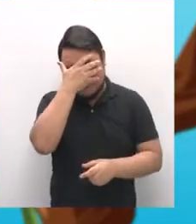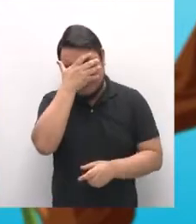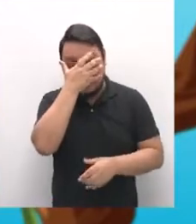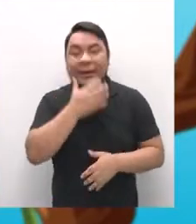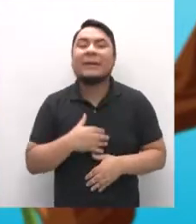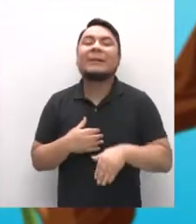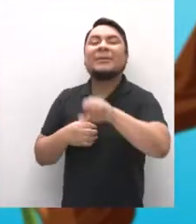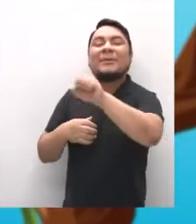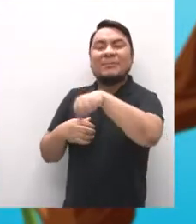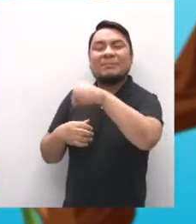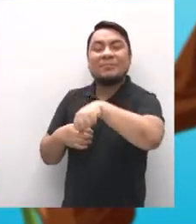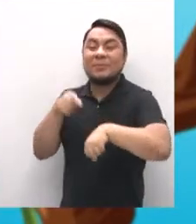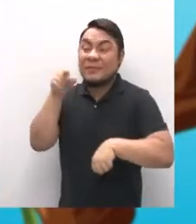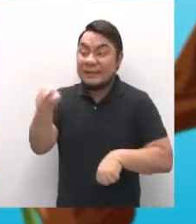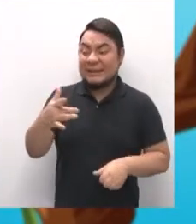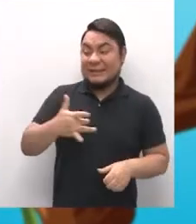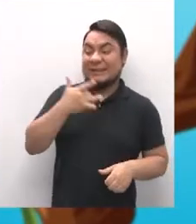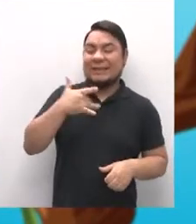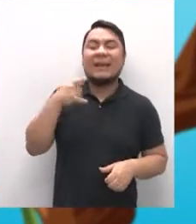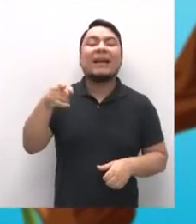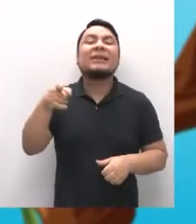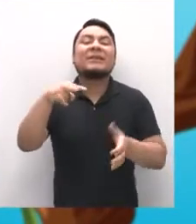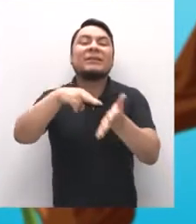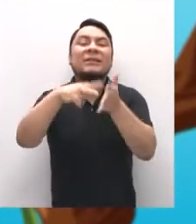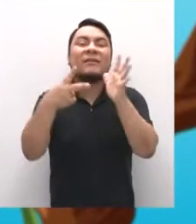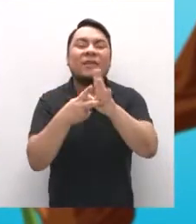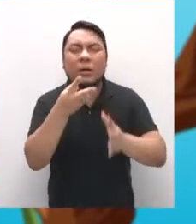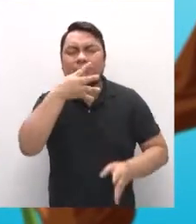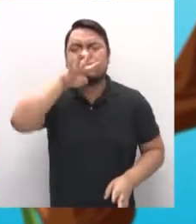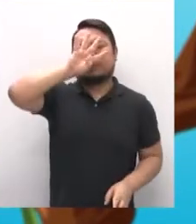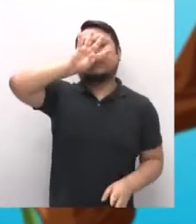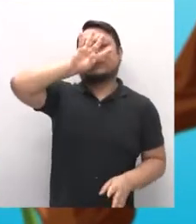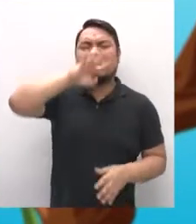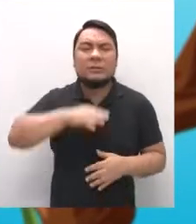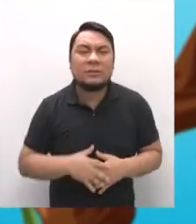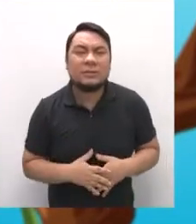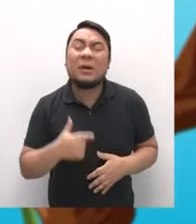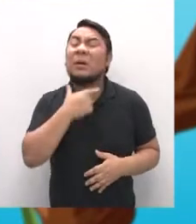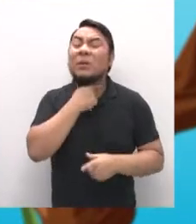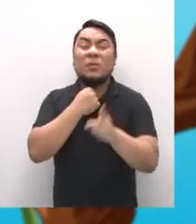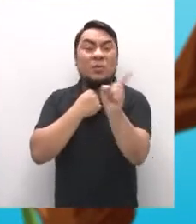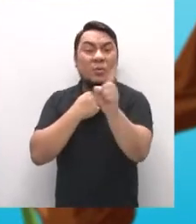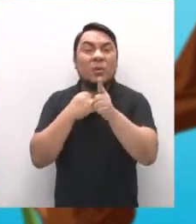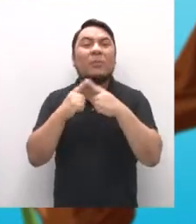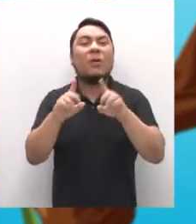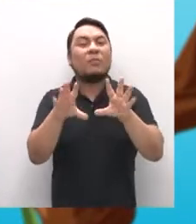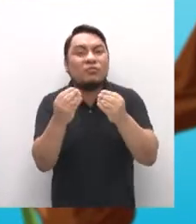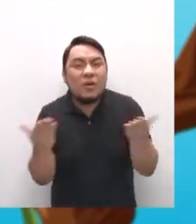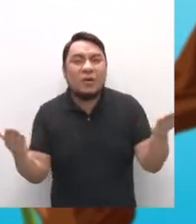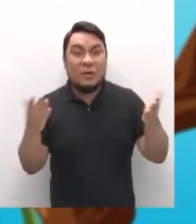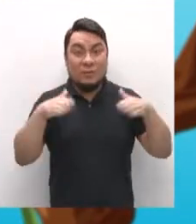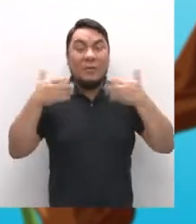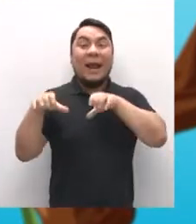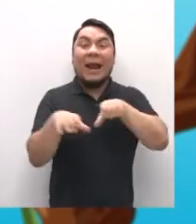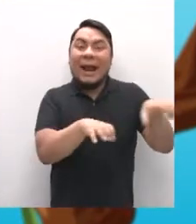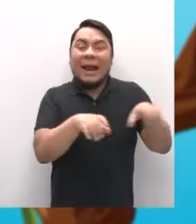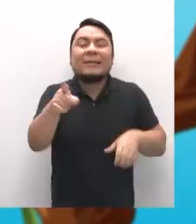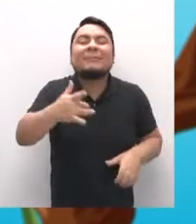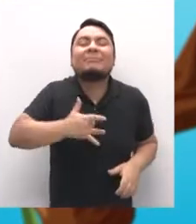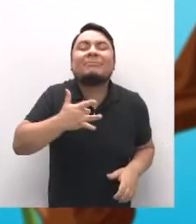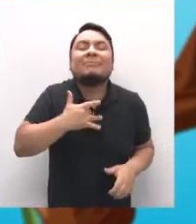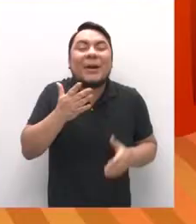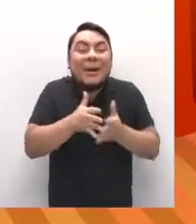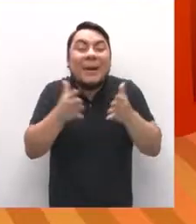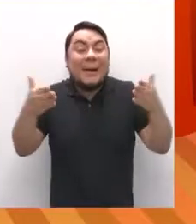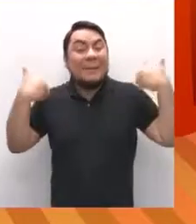Pues sí, esa sensación se llama frustración. No nos gusta, pero hay muchas cosas que podemos hacer para